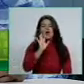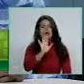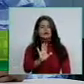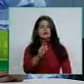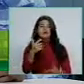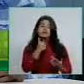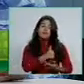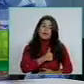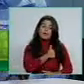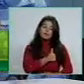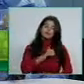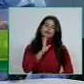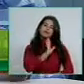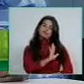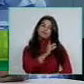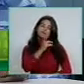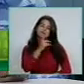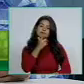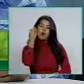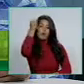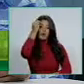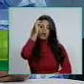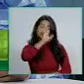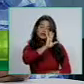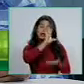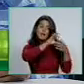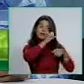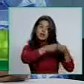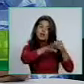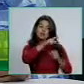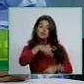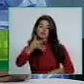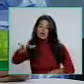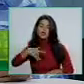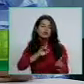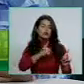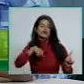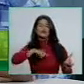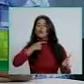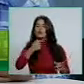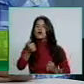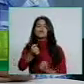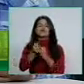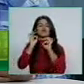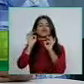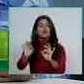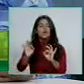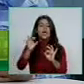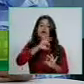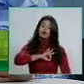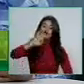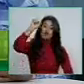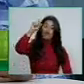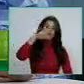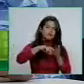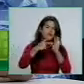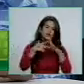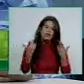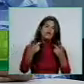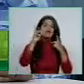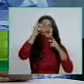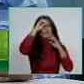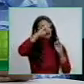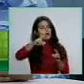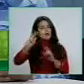concepción lamentablemente capitalista. Pero bueno, realmente nosotros sabemos que en socialismo venimos a reivindicar los